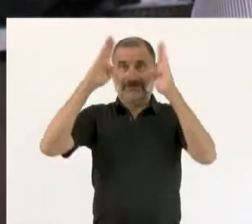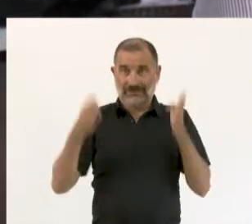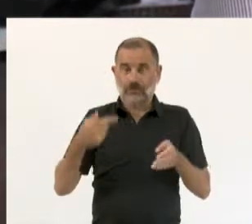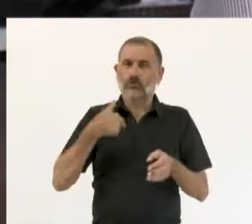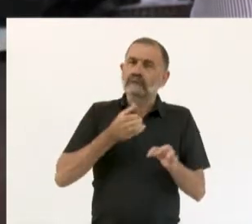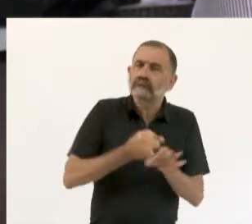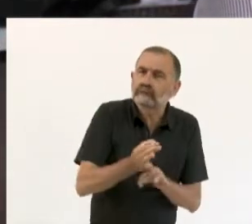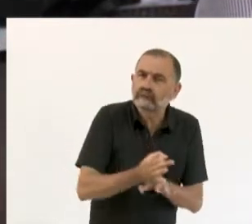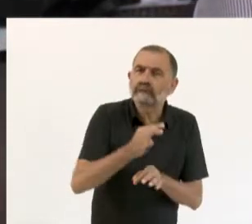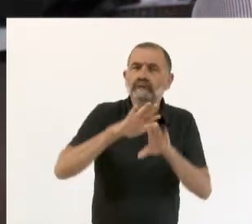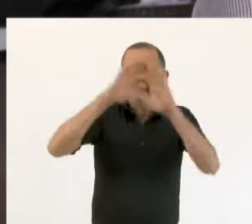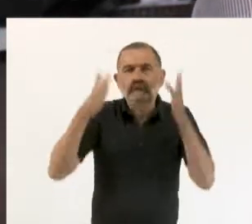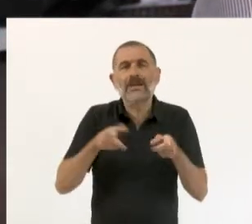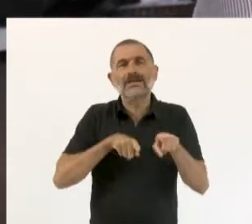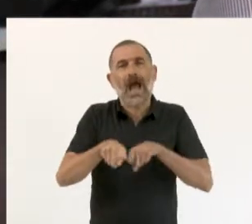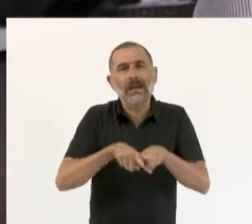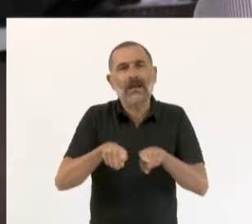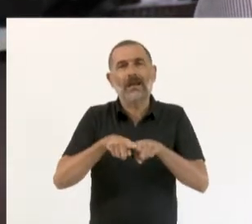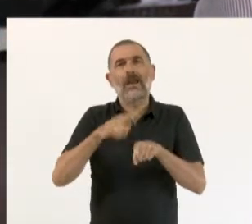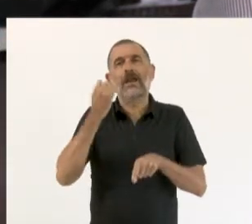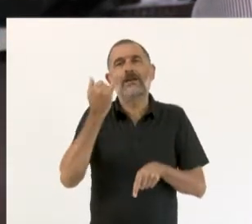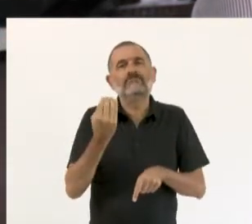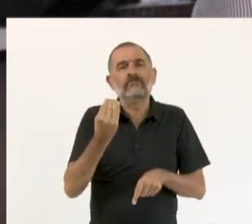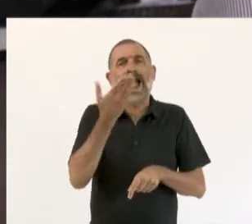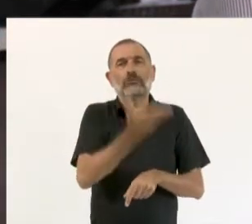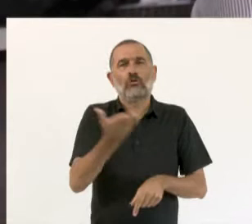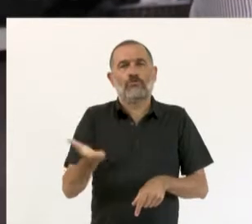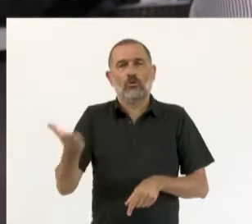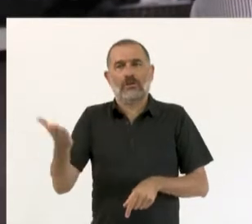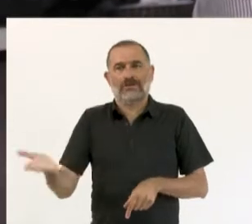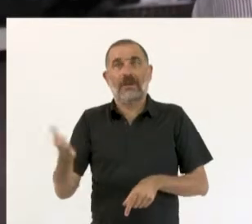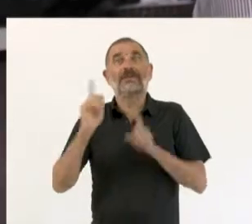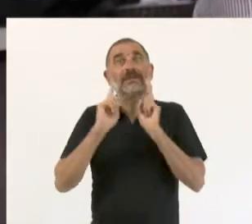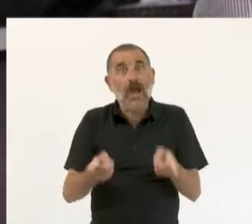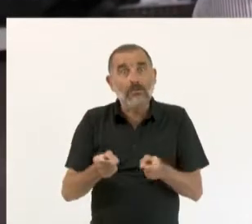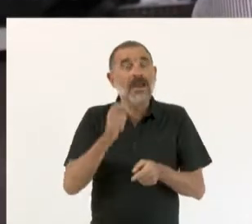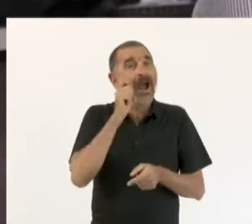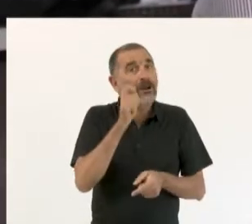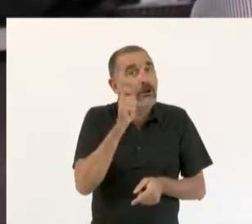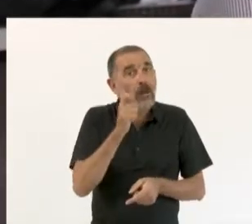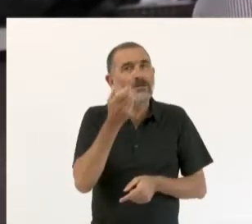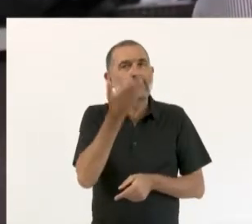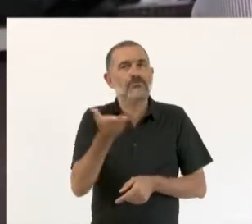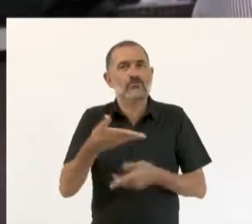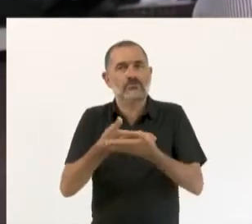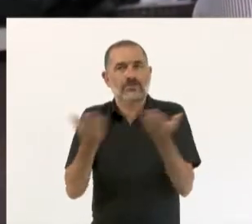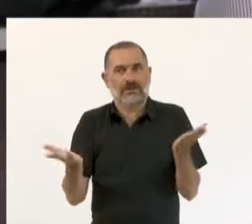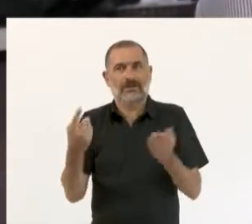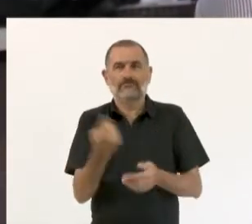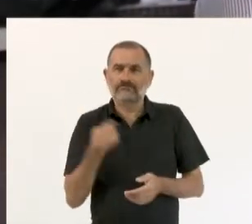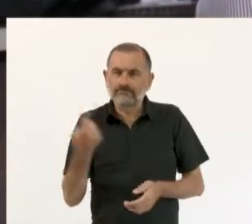materia de arqueología pública en el Departamento de Antropología de la Facultad de Filosofía y Humanidades de la Universidad Nacional de